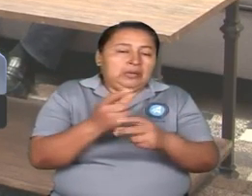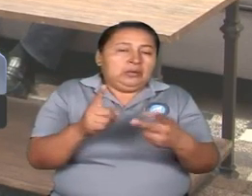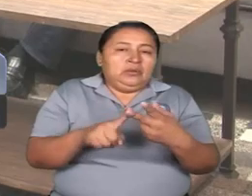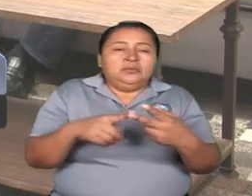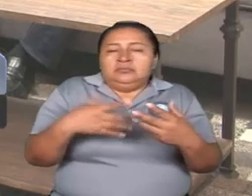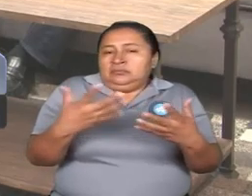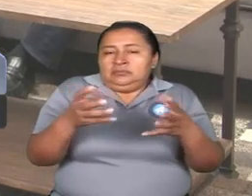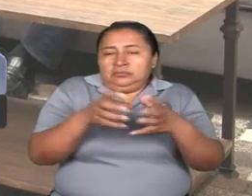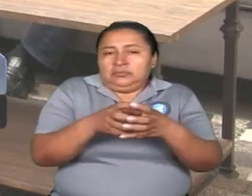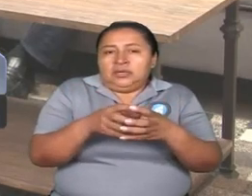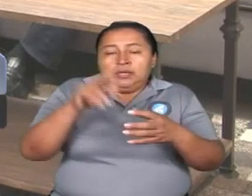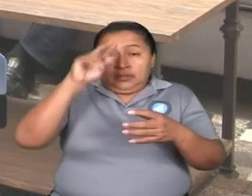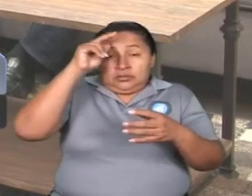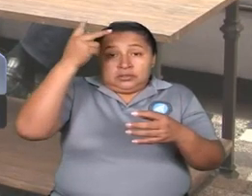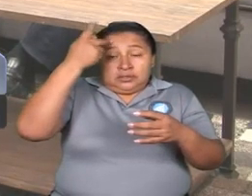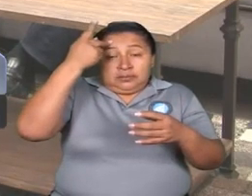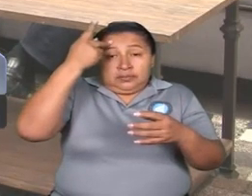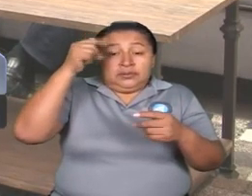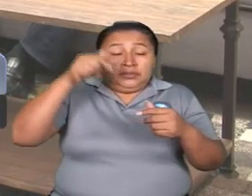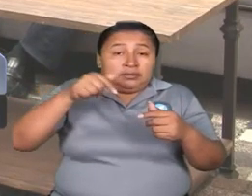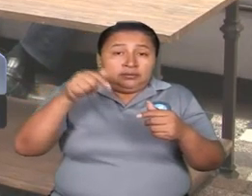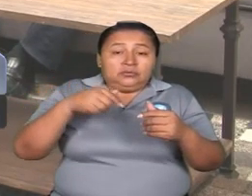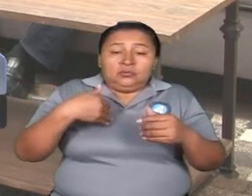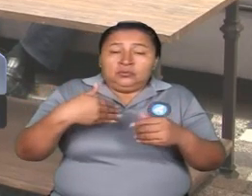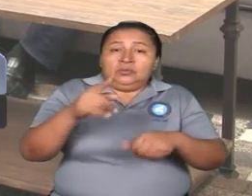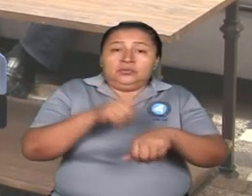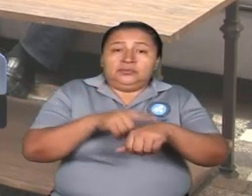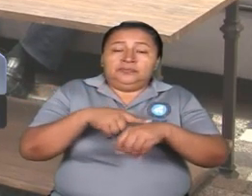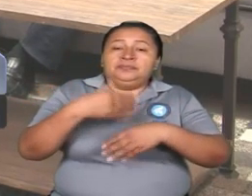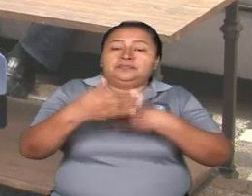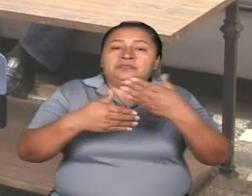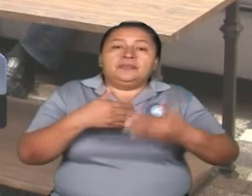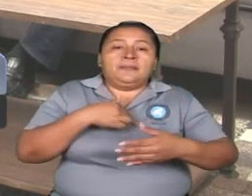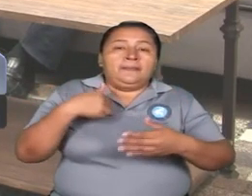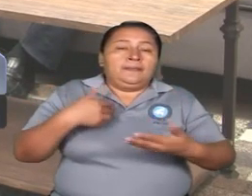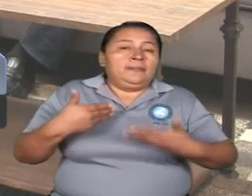sea, las políticas en estos últimos tiempos habían estado